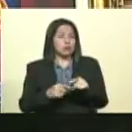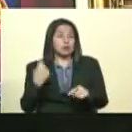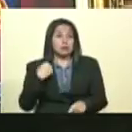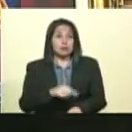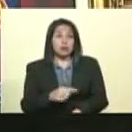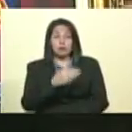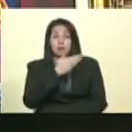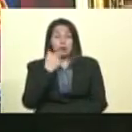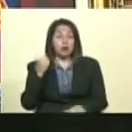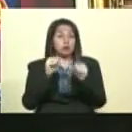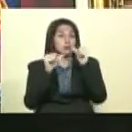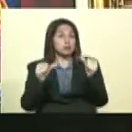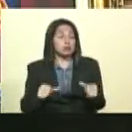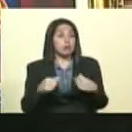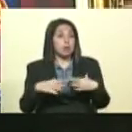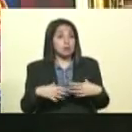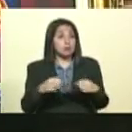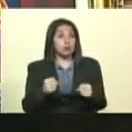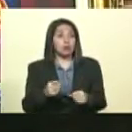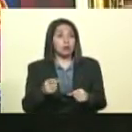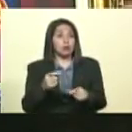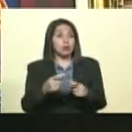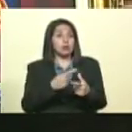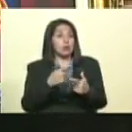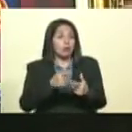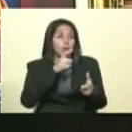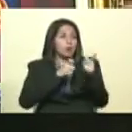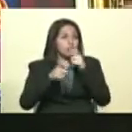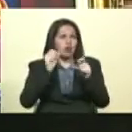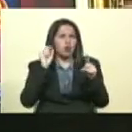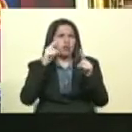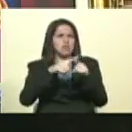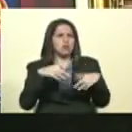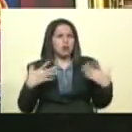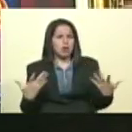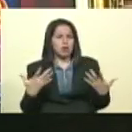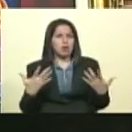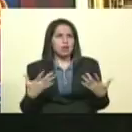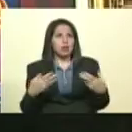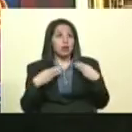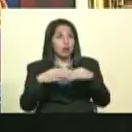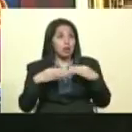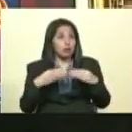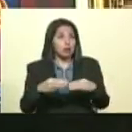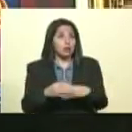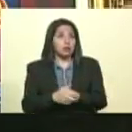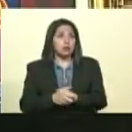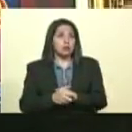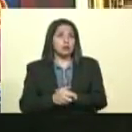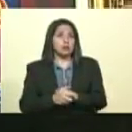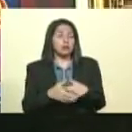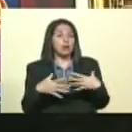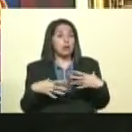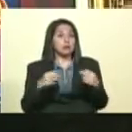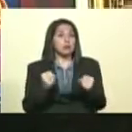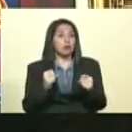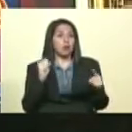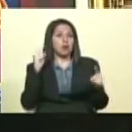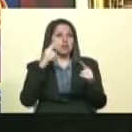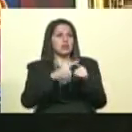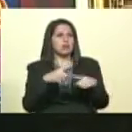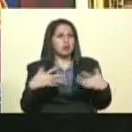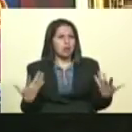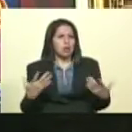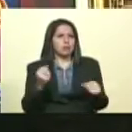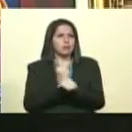el mejor sistema de salud. Por eso le preguntaba, ¿cuál es el objetivo del Ministerio del Poder Popular para la salud? ¿Cuál es el objetivo de